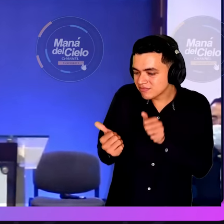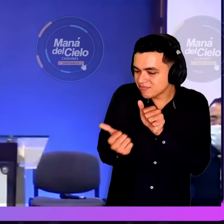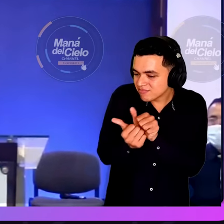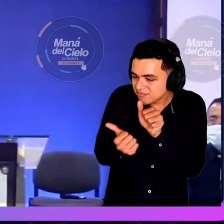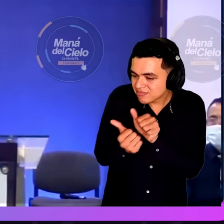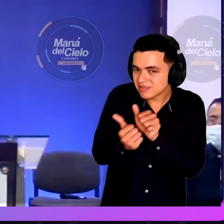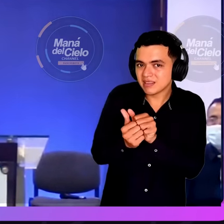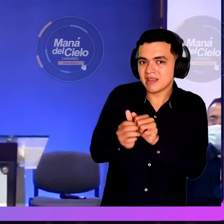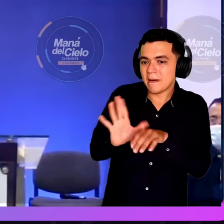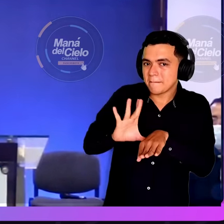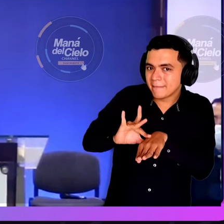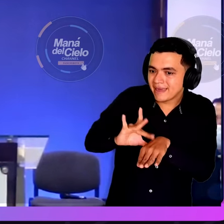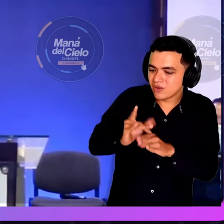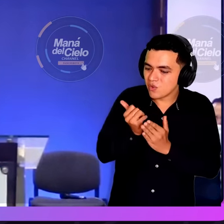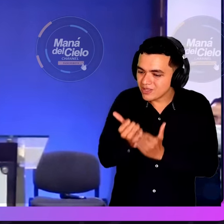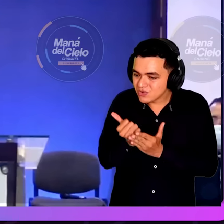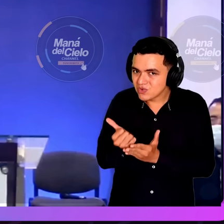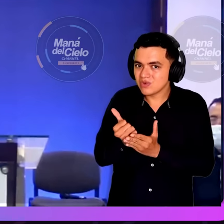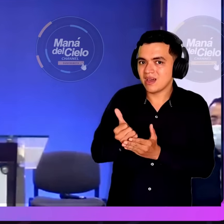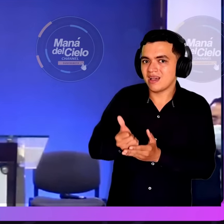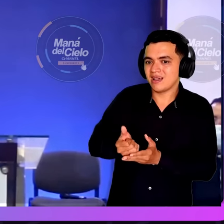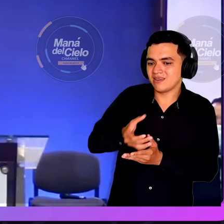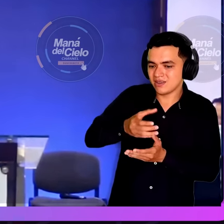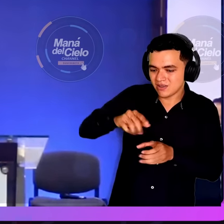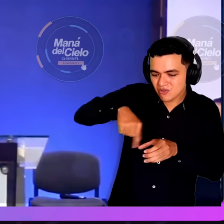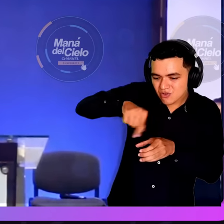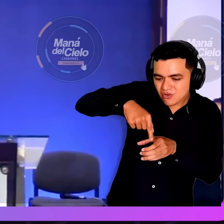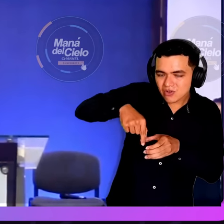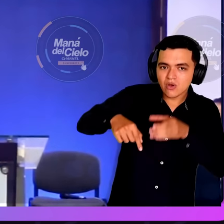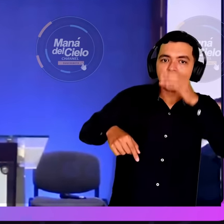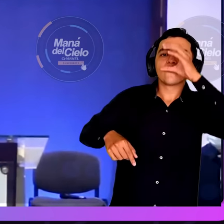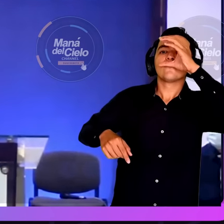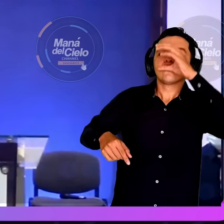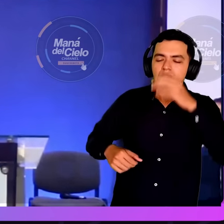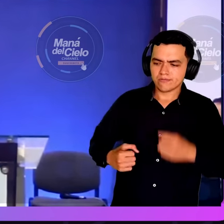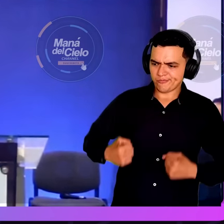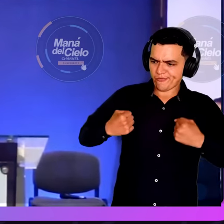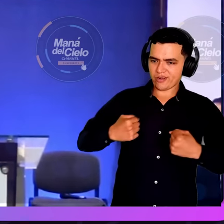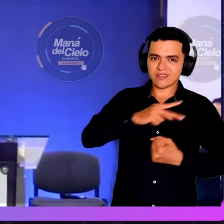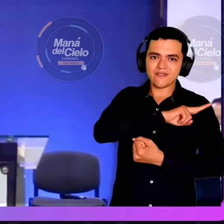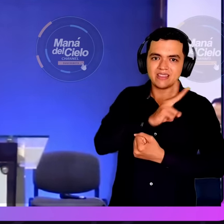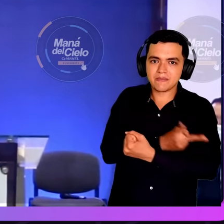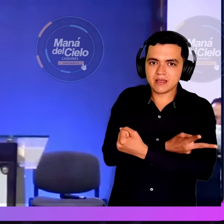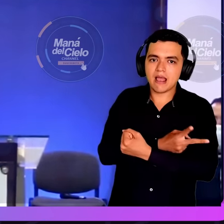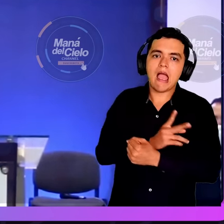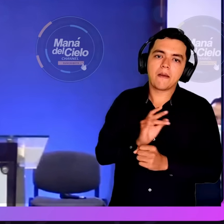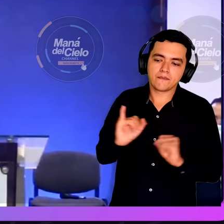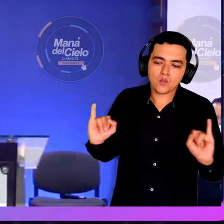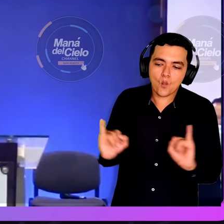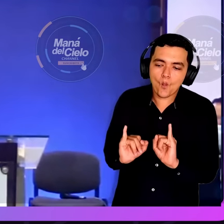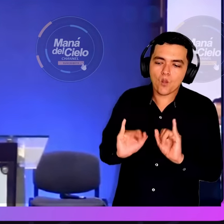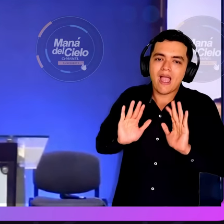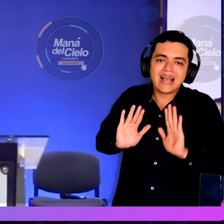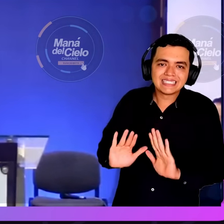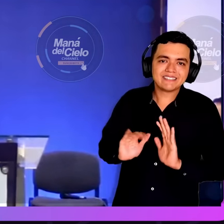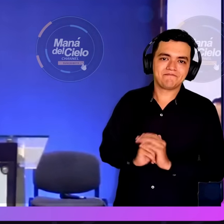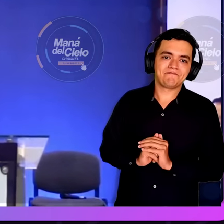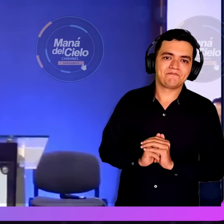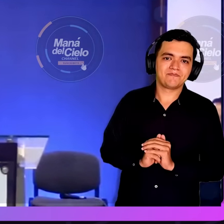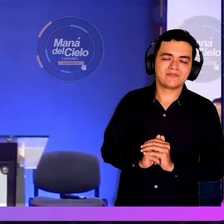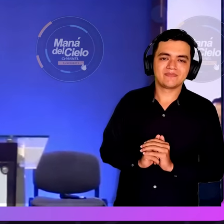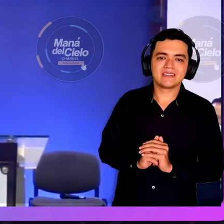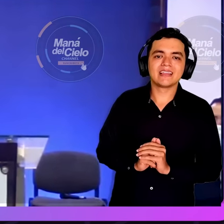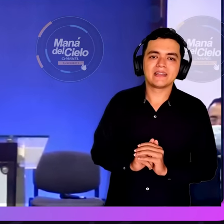los miércoles una horita? Mientras logramos sacarte de todo esto, porque es que hay casos en la iglesia que hay que ministrar, de gente que llega con